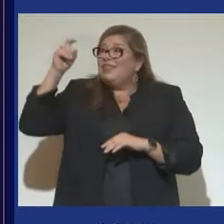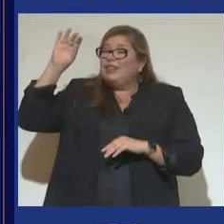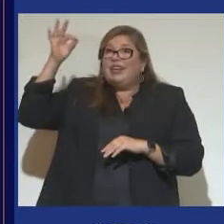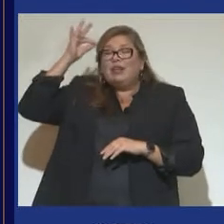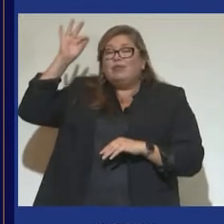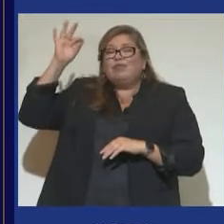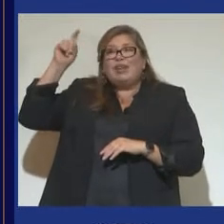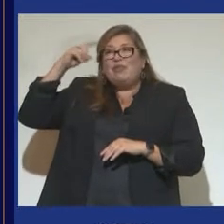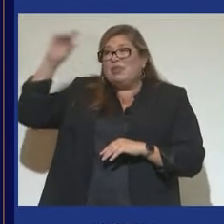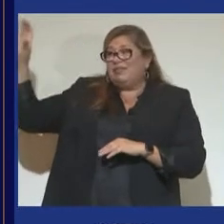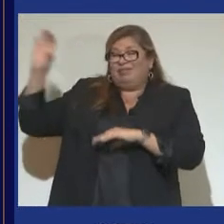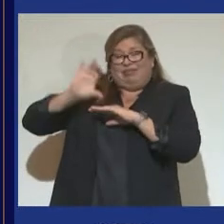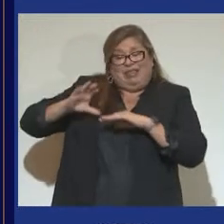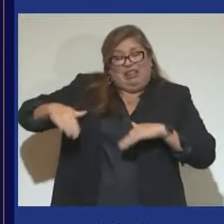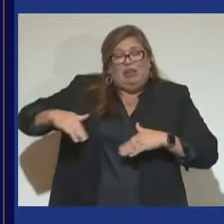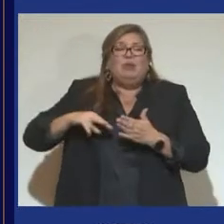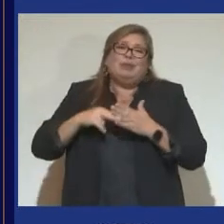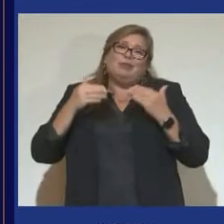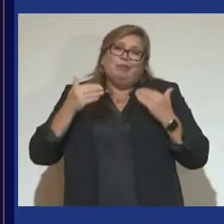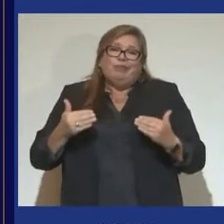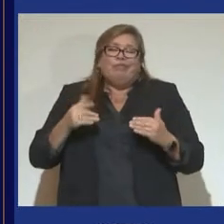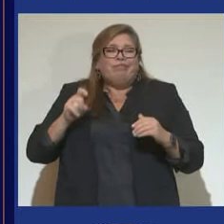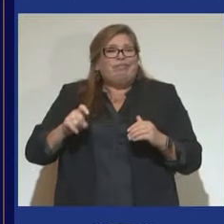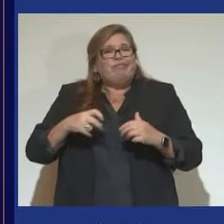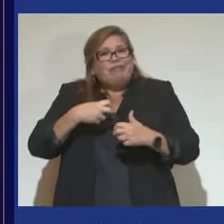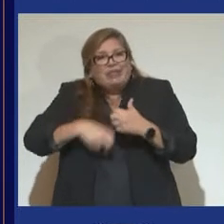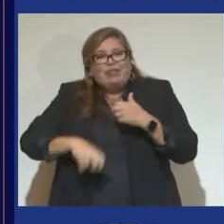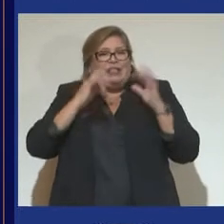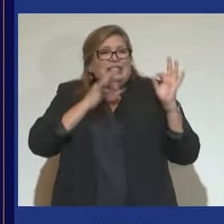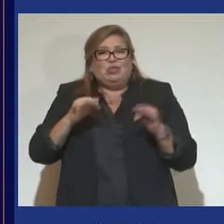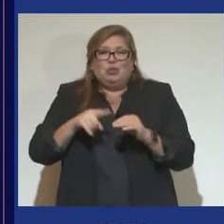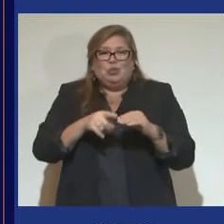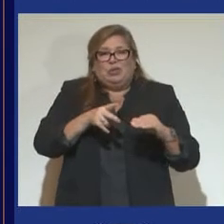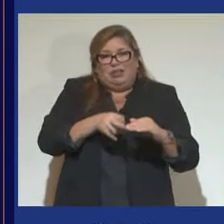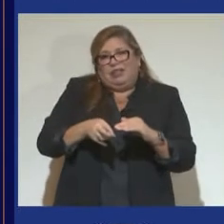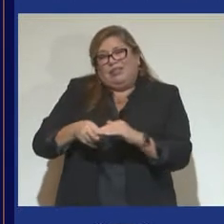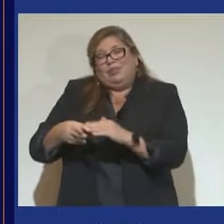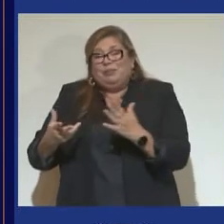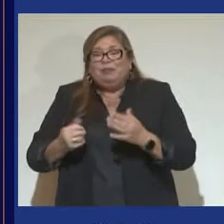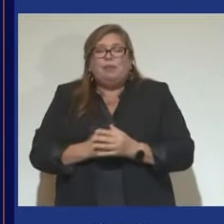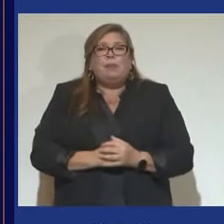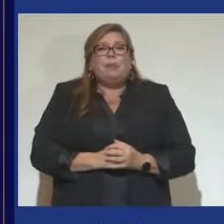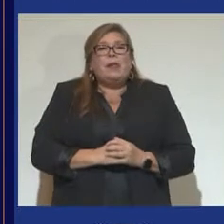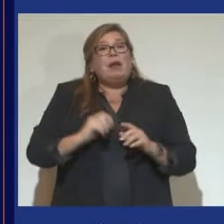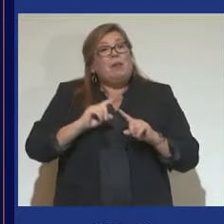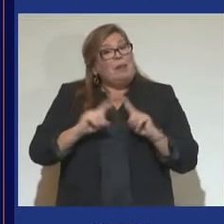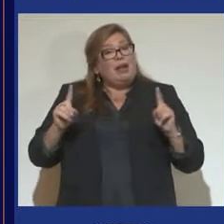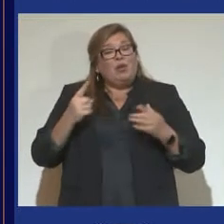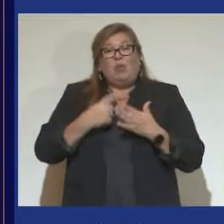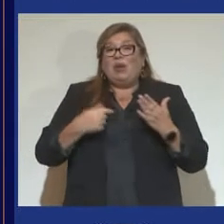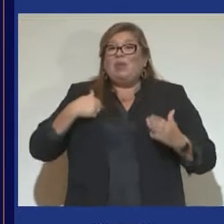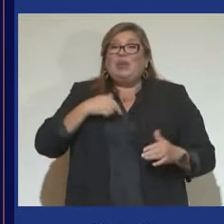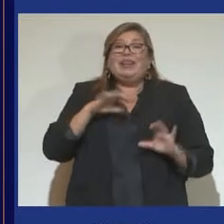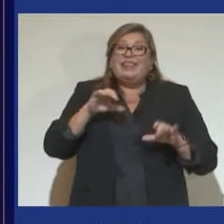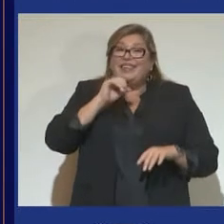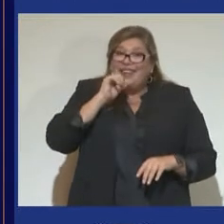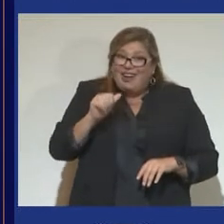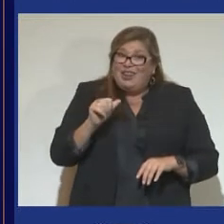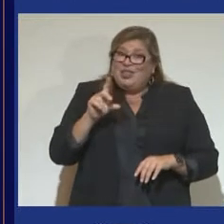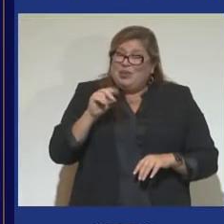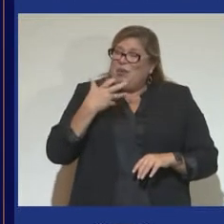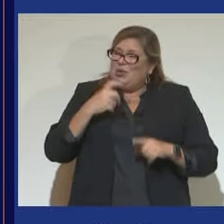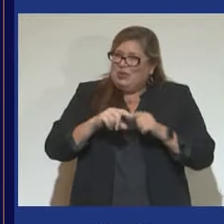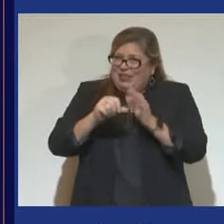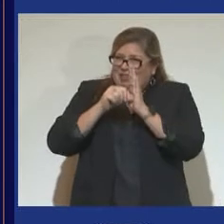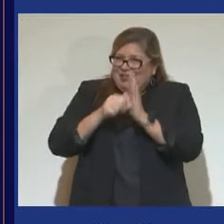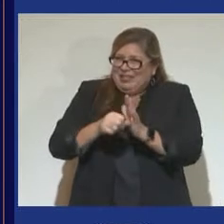pero sin embargo hemos tomado decisiones difíciles en la base de esos recortes lo que no hicimos y